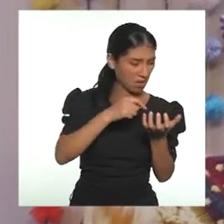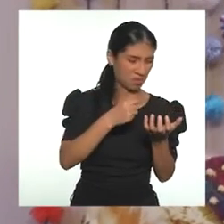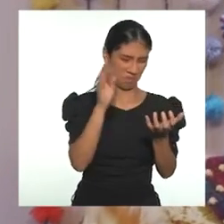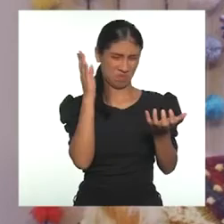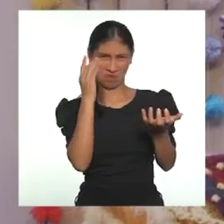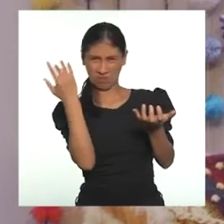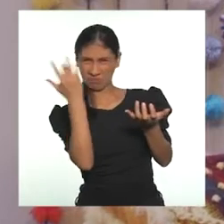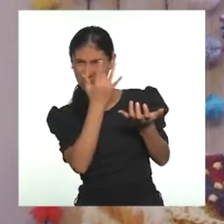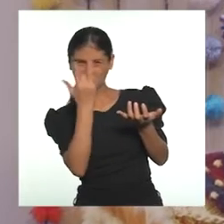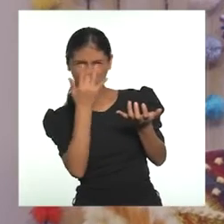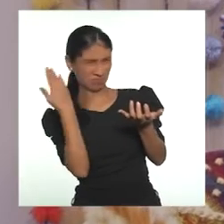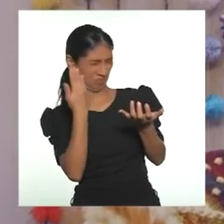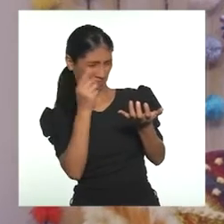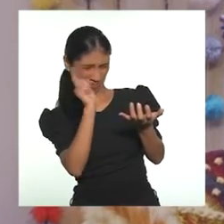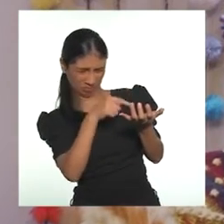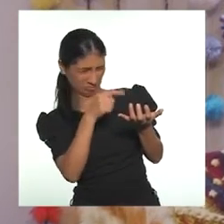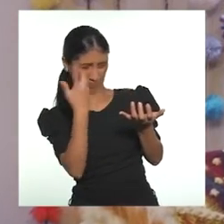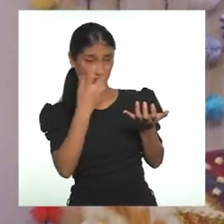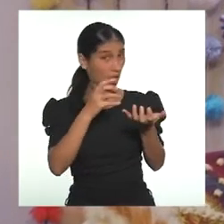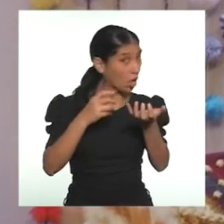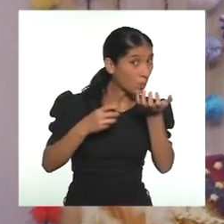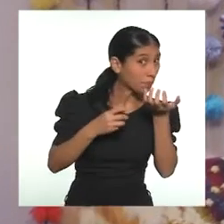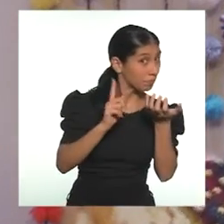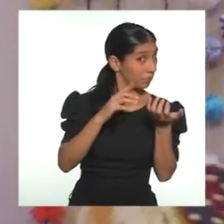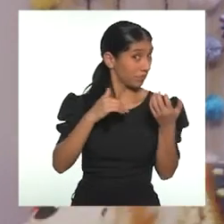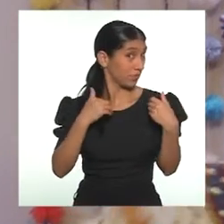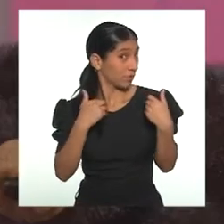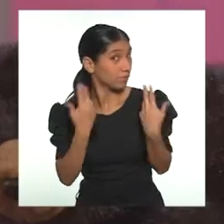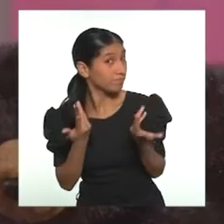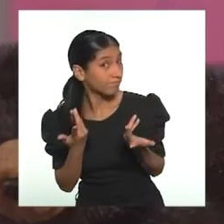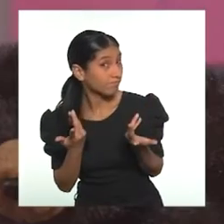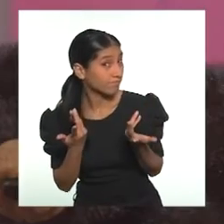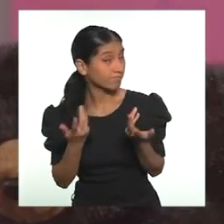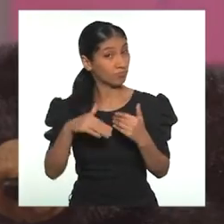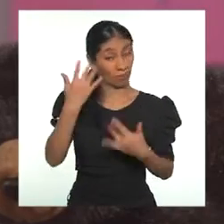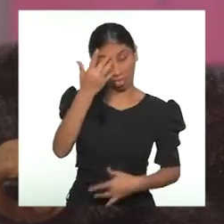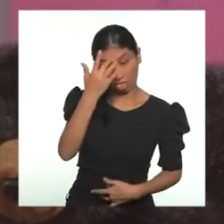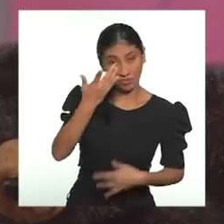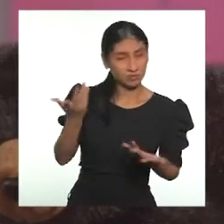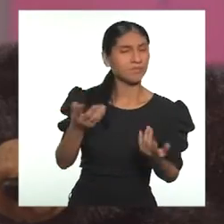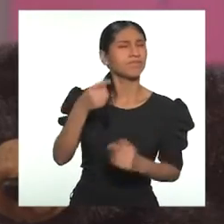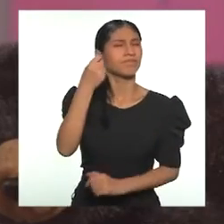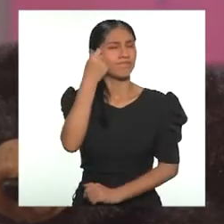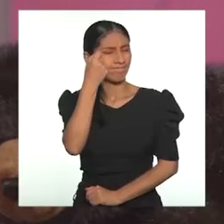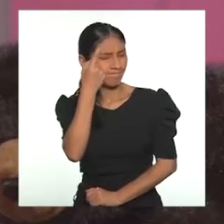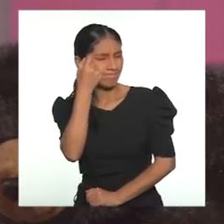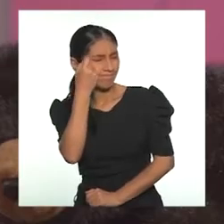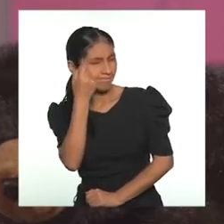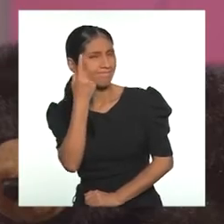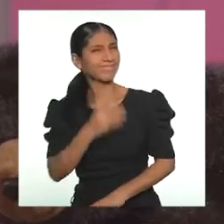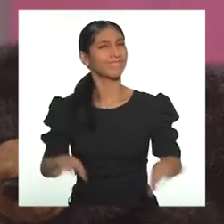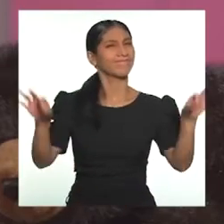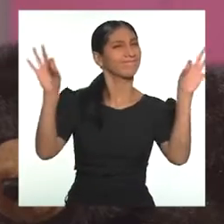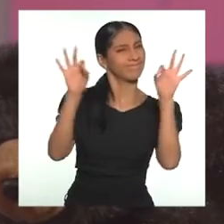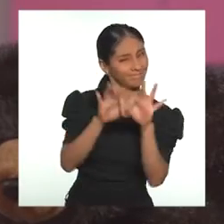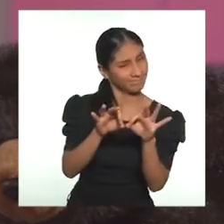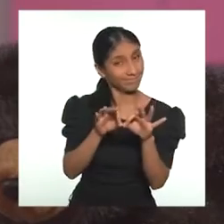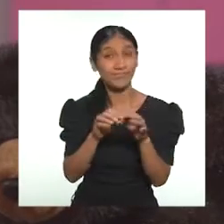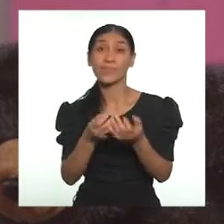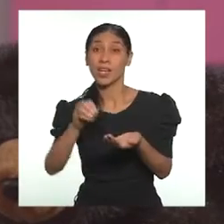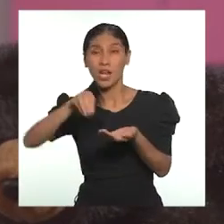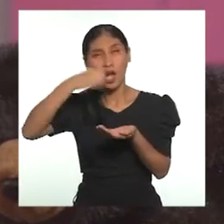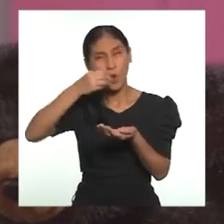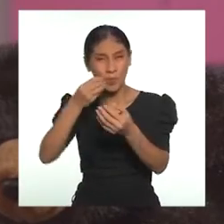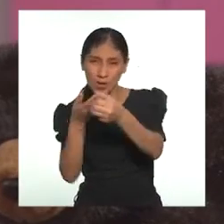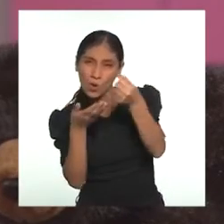comas algo malogrado o podrido porque podrías enfermarte. Entiendo. Por eso es tan importante conservar los